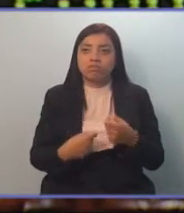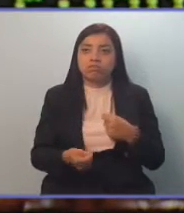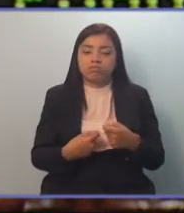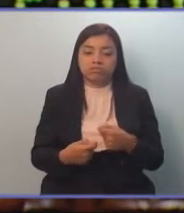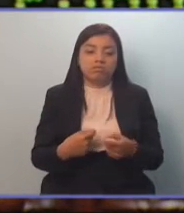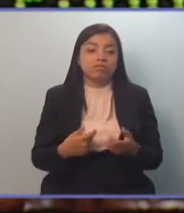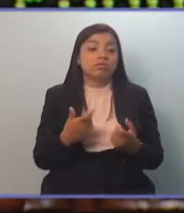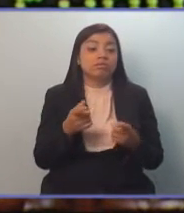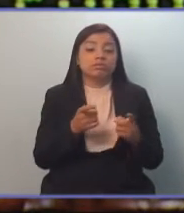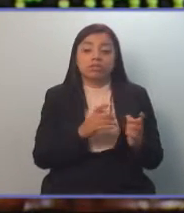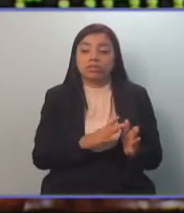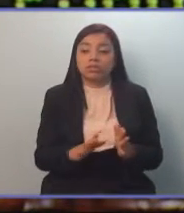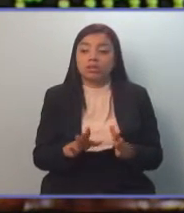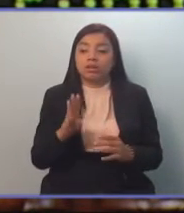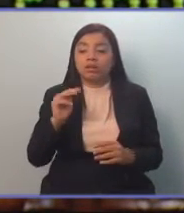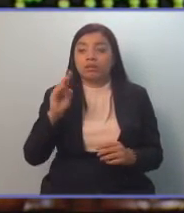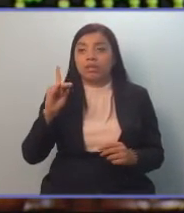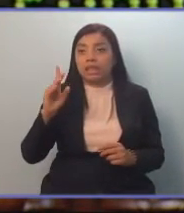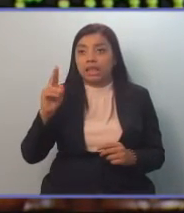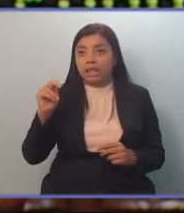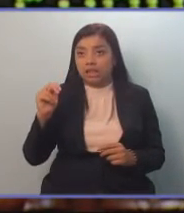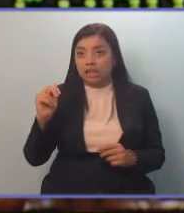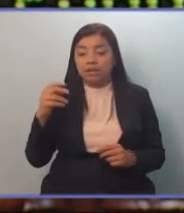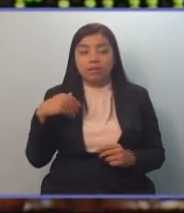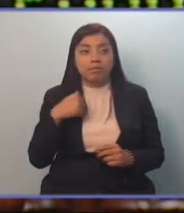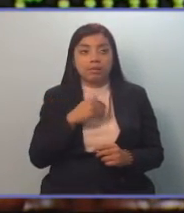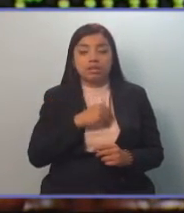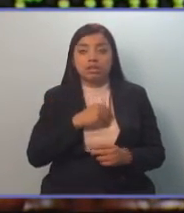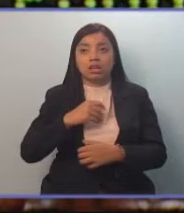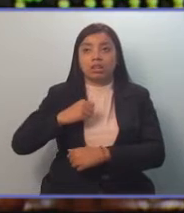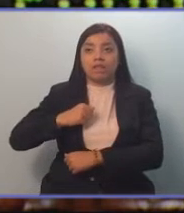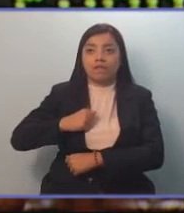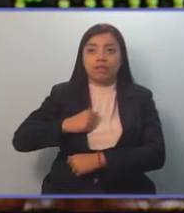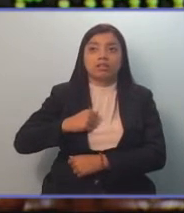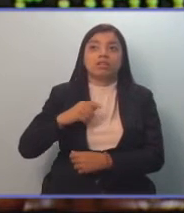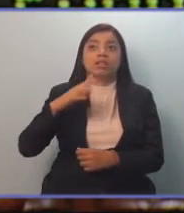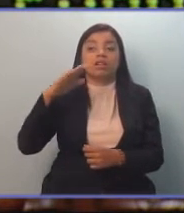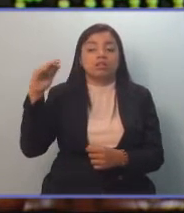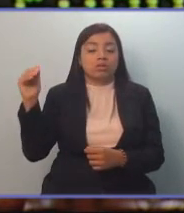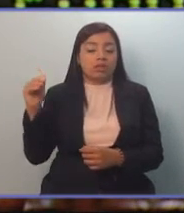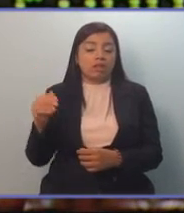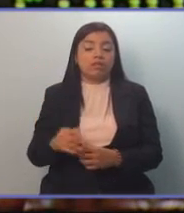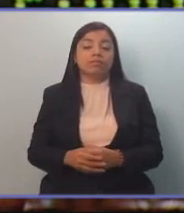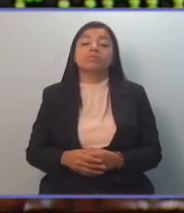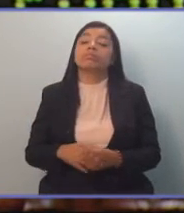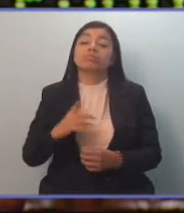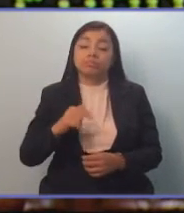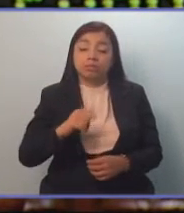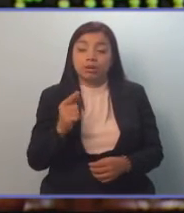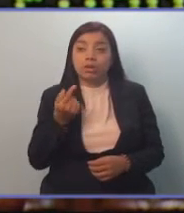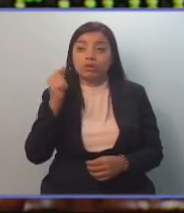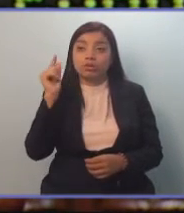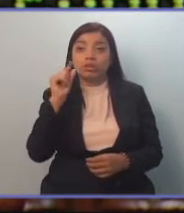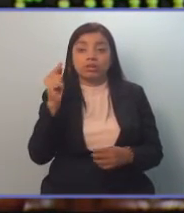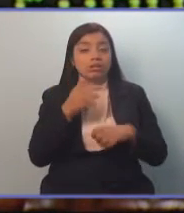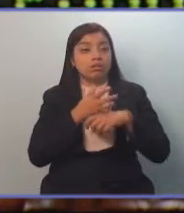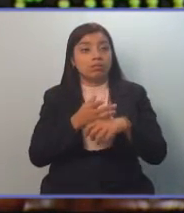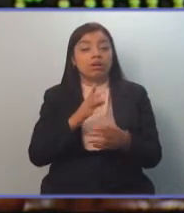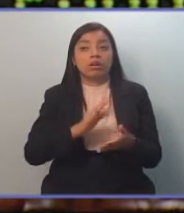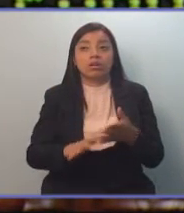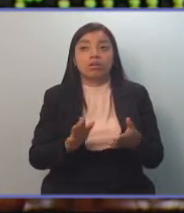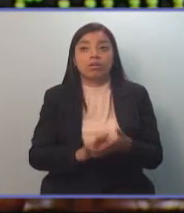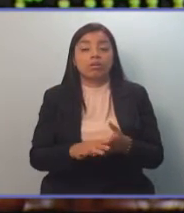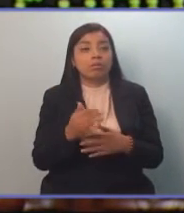serán controladas por el MDN, por lo cual requerirá una autorización por cada operación de importación y compra local que